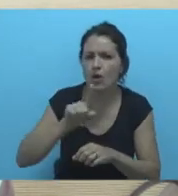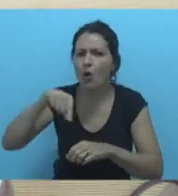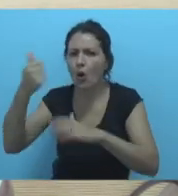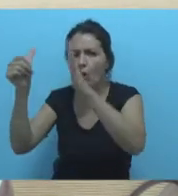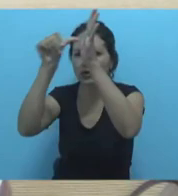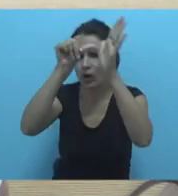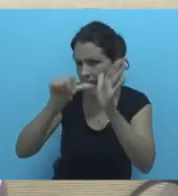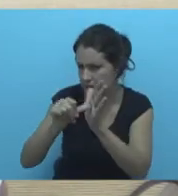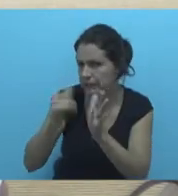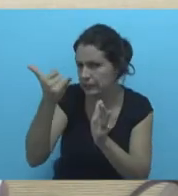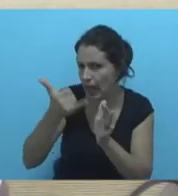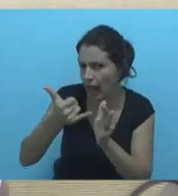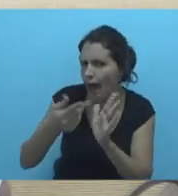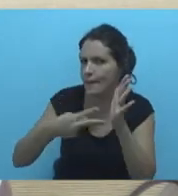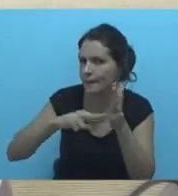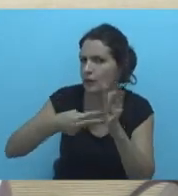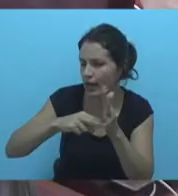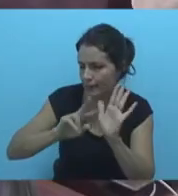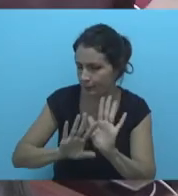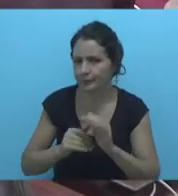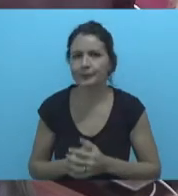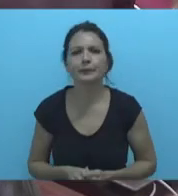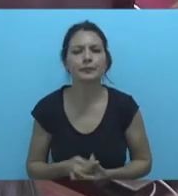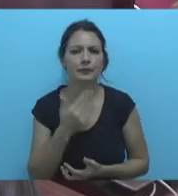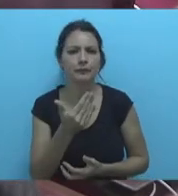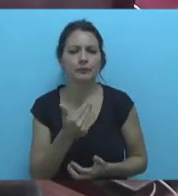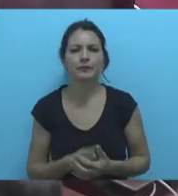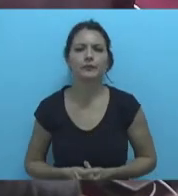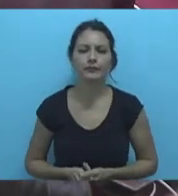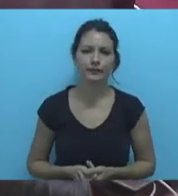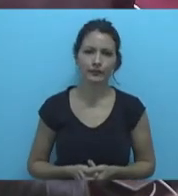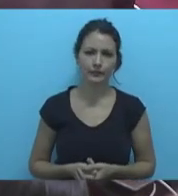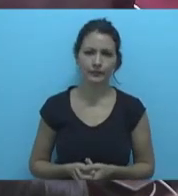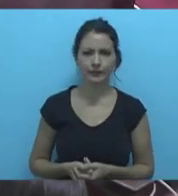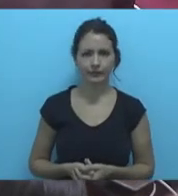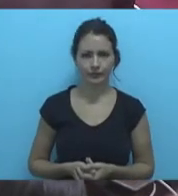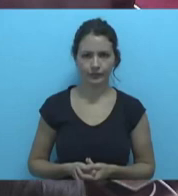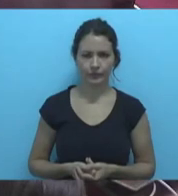otros países. De acuerdo. Gracias, señor presidente. Diputada Donet.